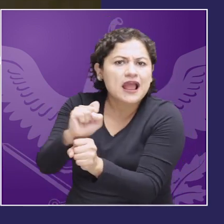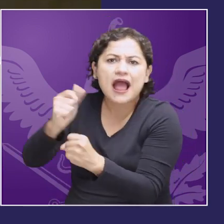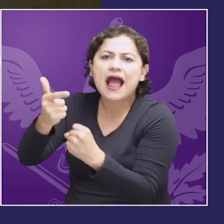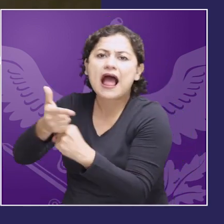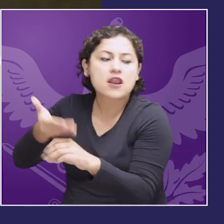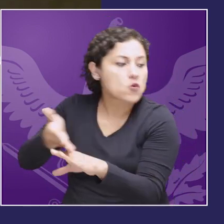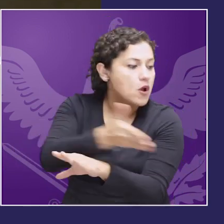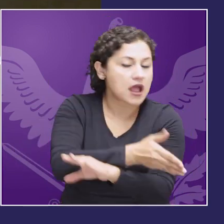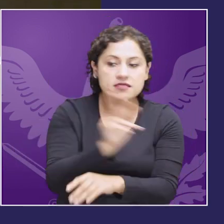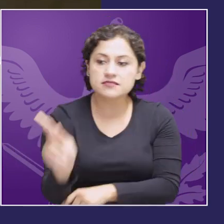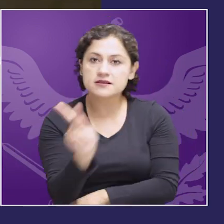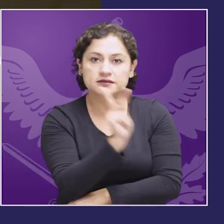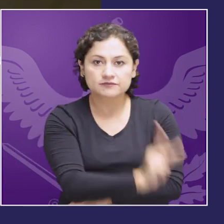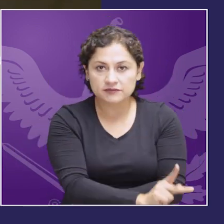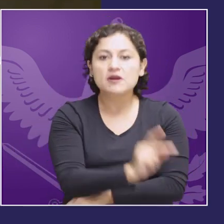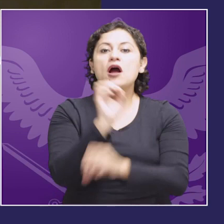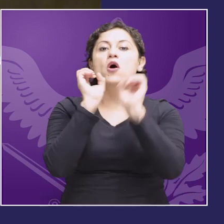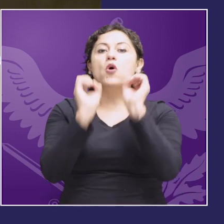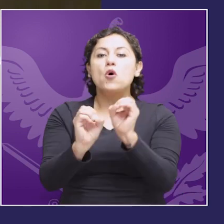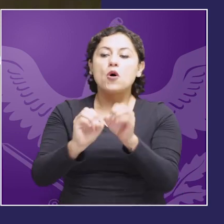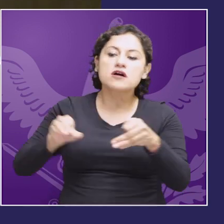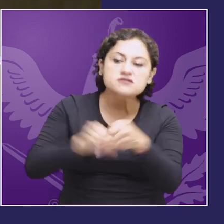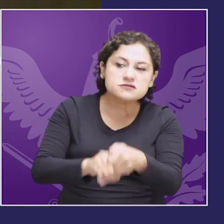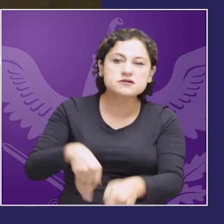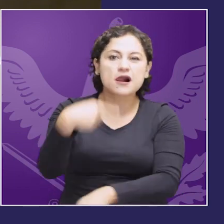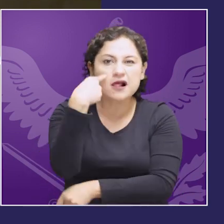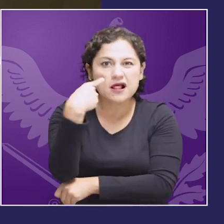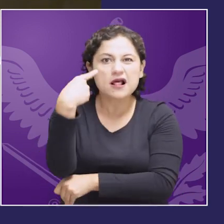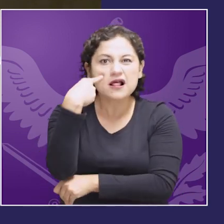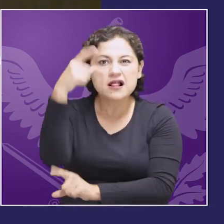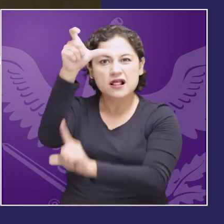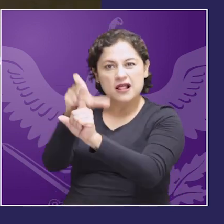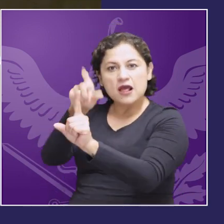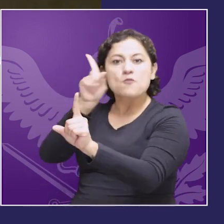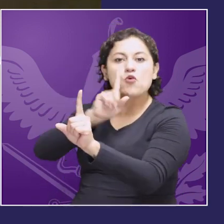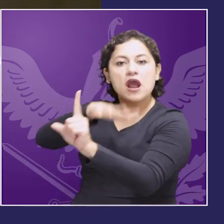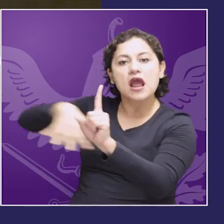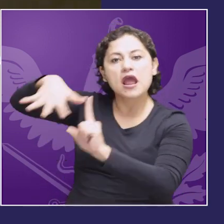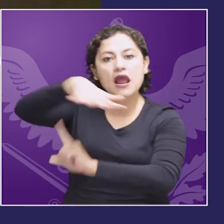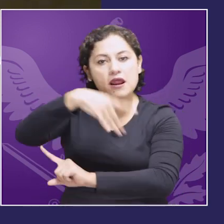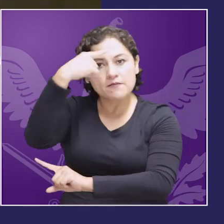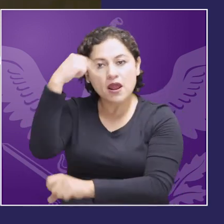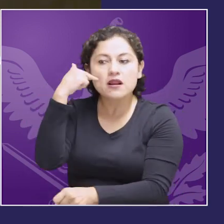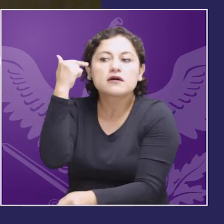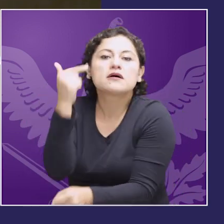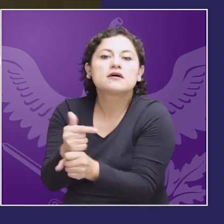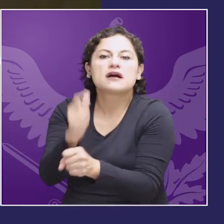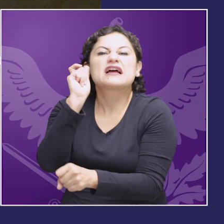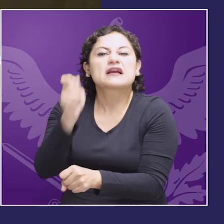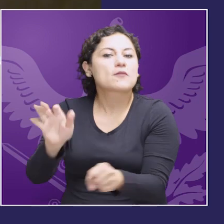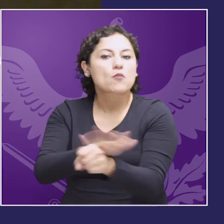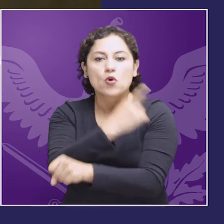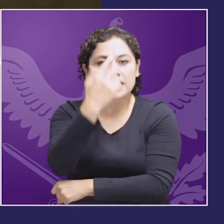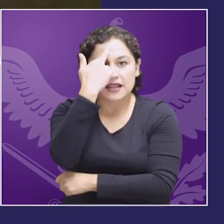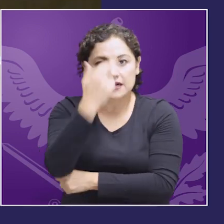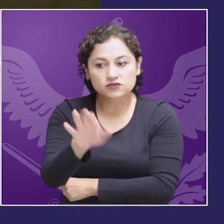poder, identificar cualquier patrón previo, cualquier violencia previa, cualquier práctica existente,